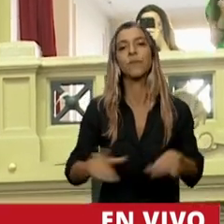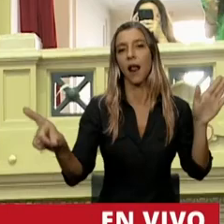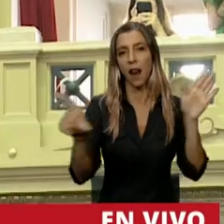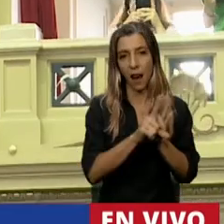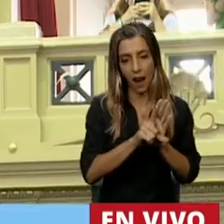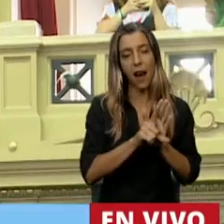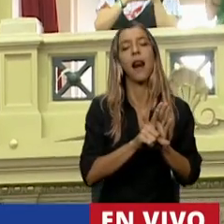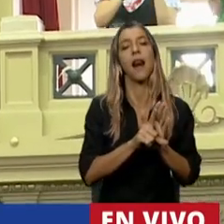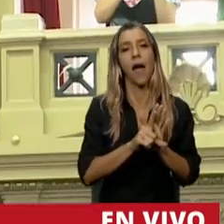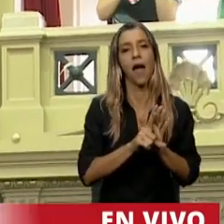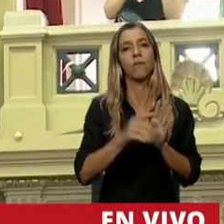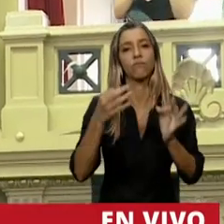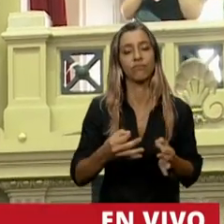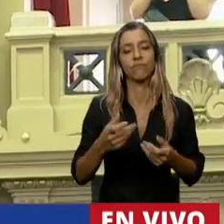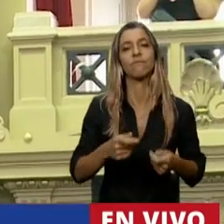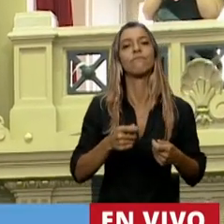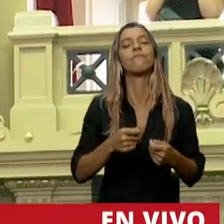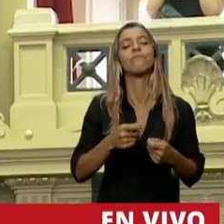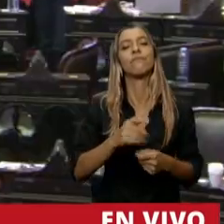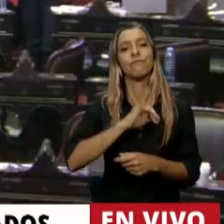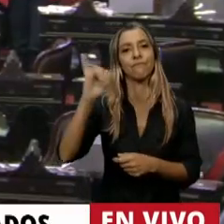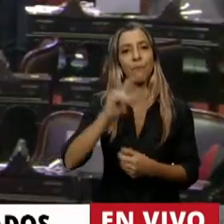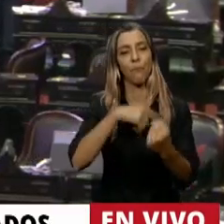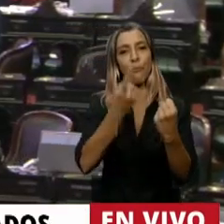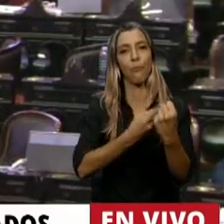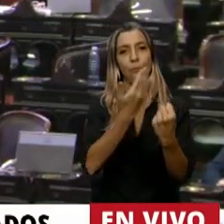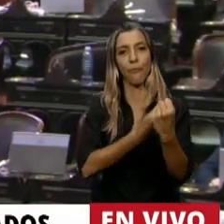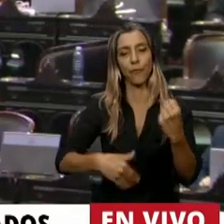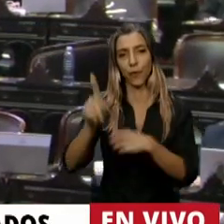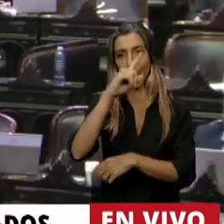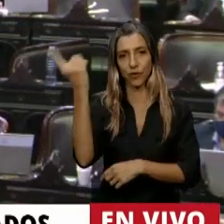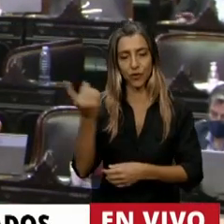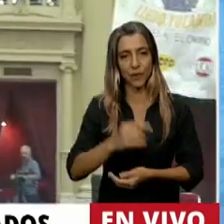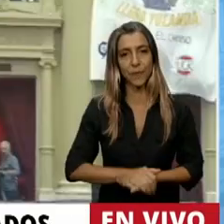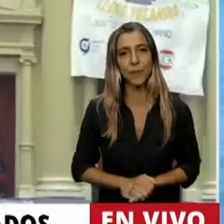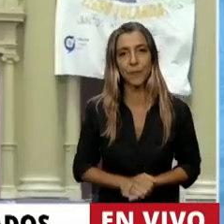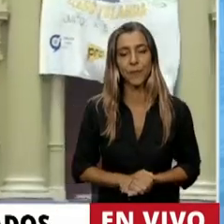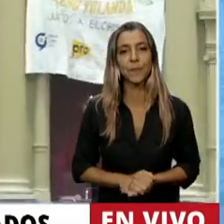ley, se comunicará al Poder Ejecutivo Nacional. Esta presión.